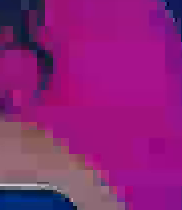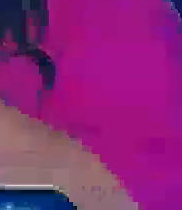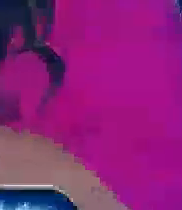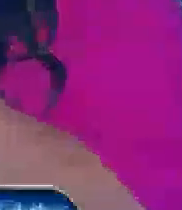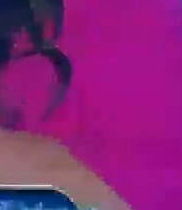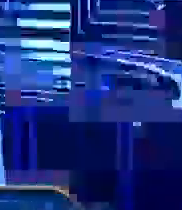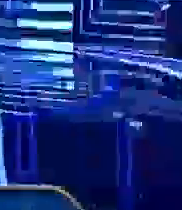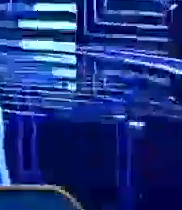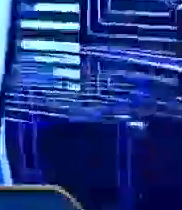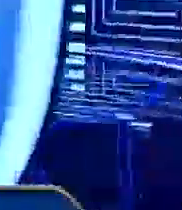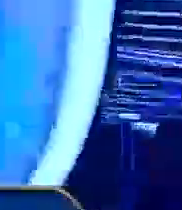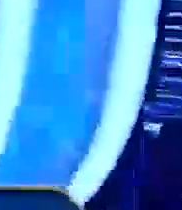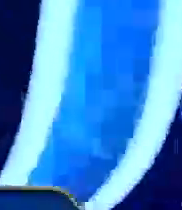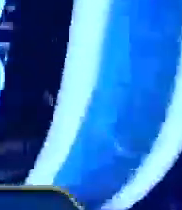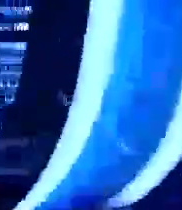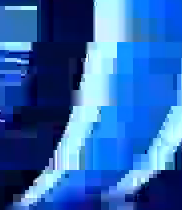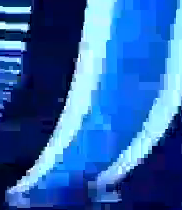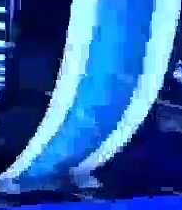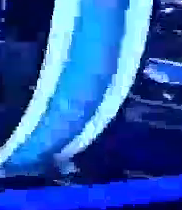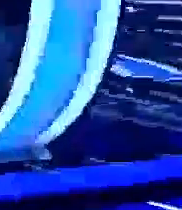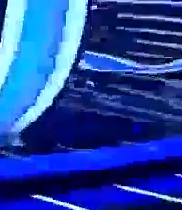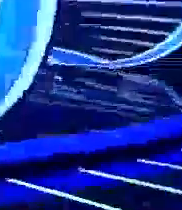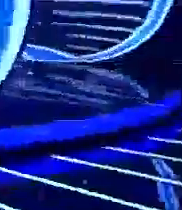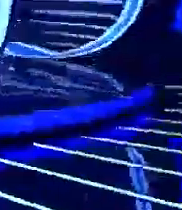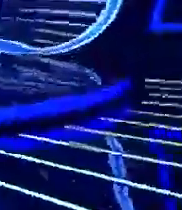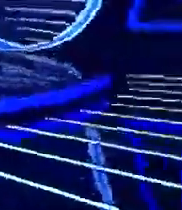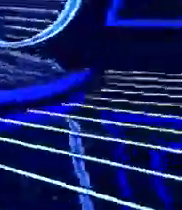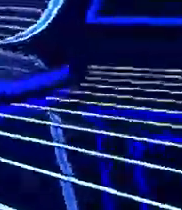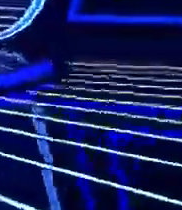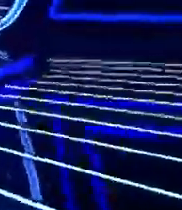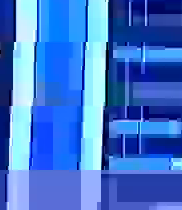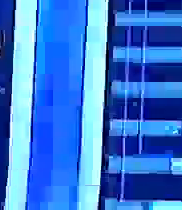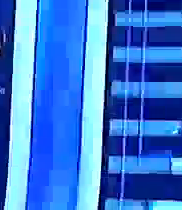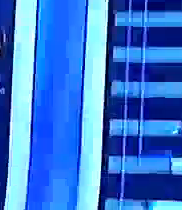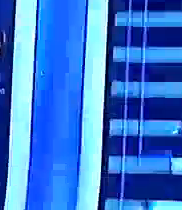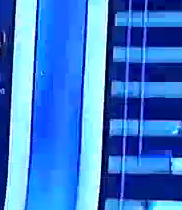200.000. Vamos a la pregunta 3. Esta pregunta es por 300.000. Atención.